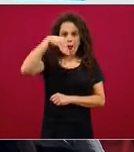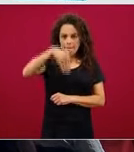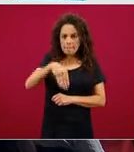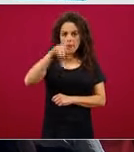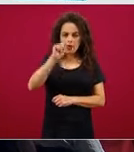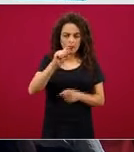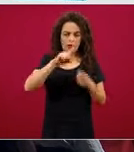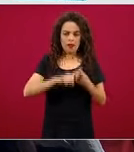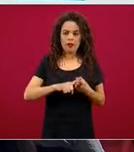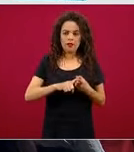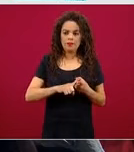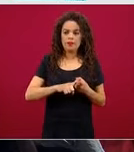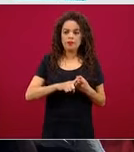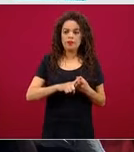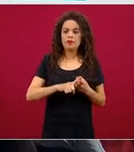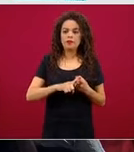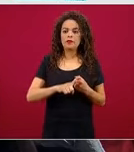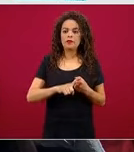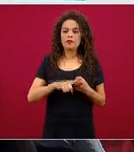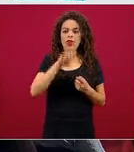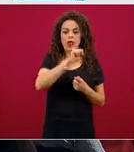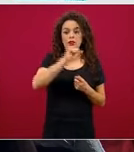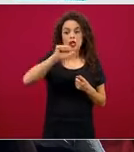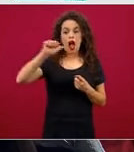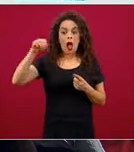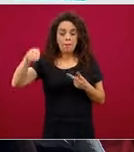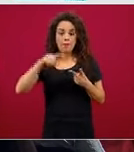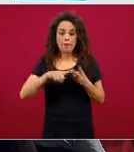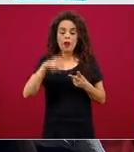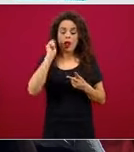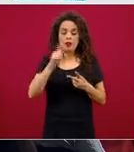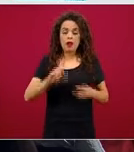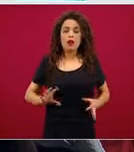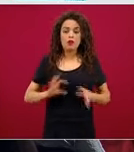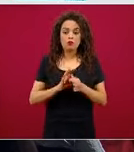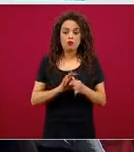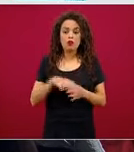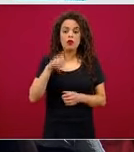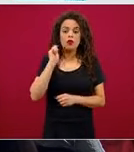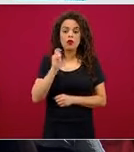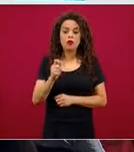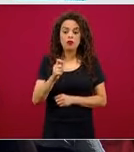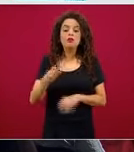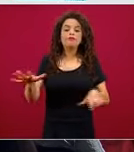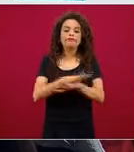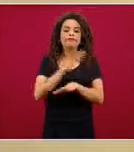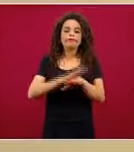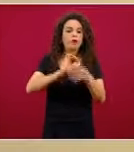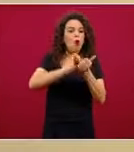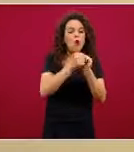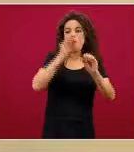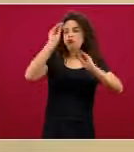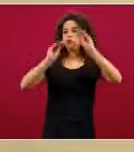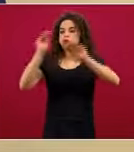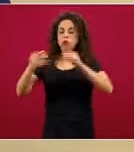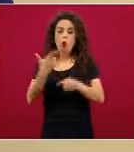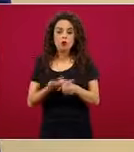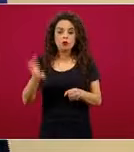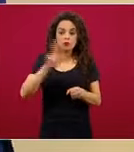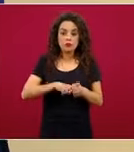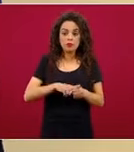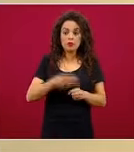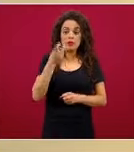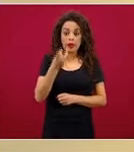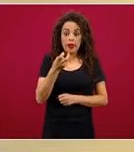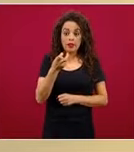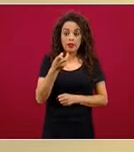en SAM, que corresponde a la política muy activa de reconversión de los hospitales, que ha permitido que en